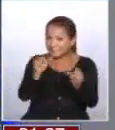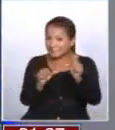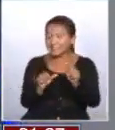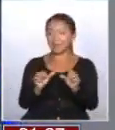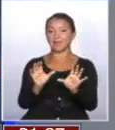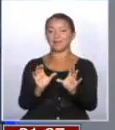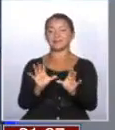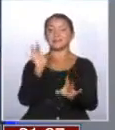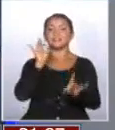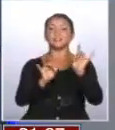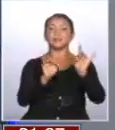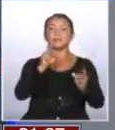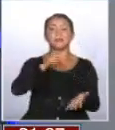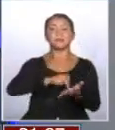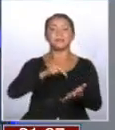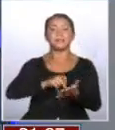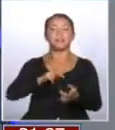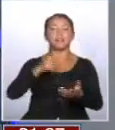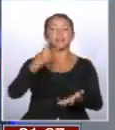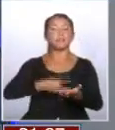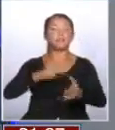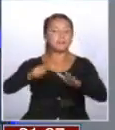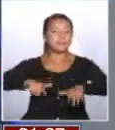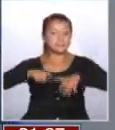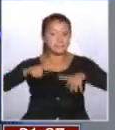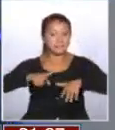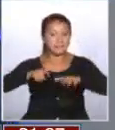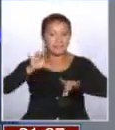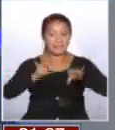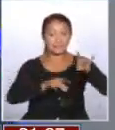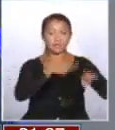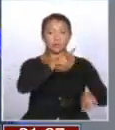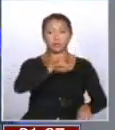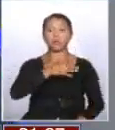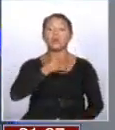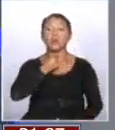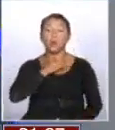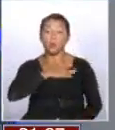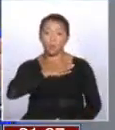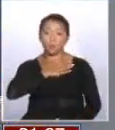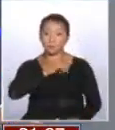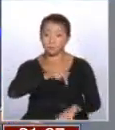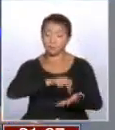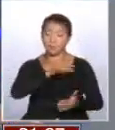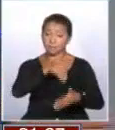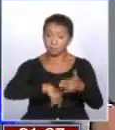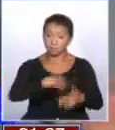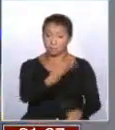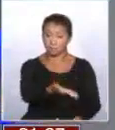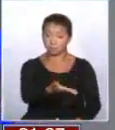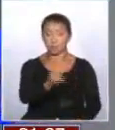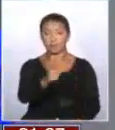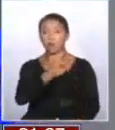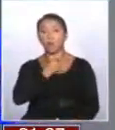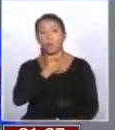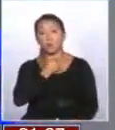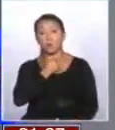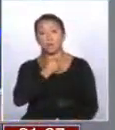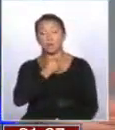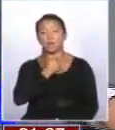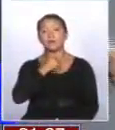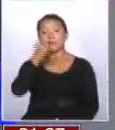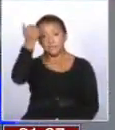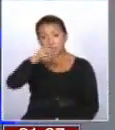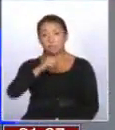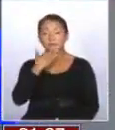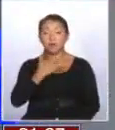Las elecciones parlamentarias van a ser el año 2017. Si a usted le gusta a su parlamentario, vote por él. Si a usted no le gusta, esa es la sanción más